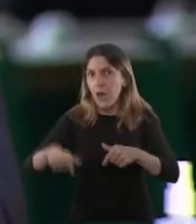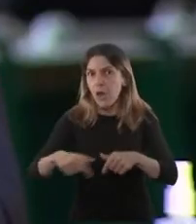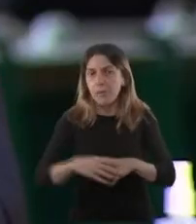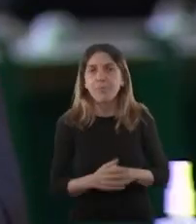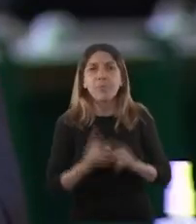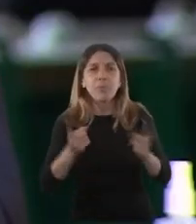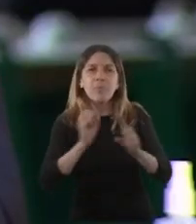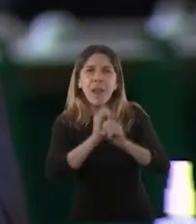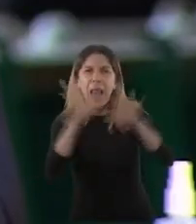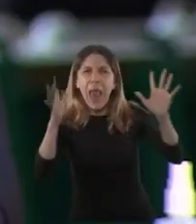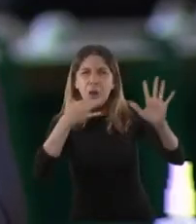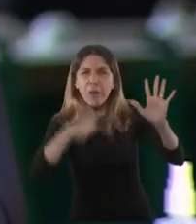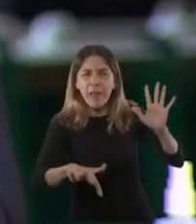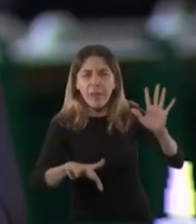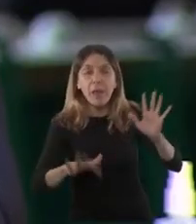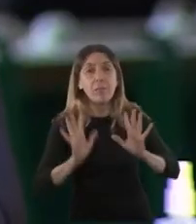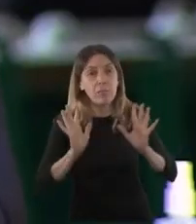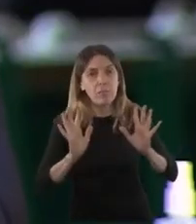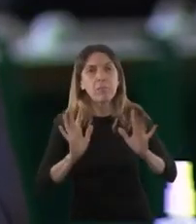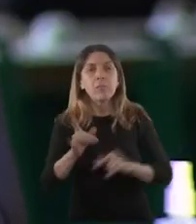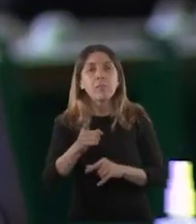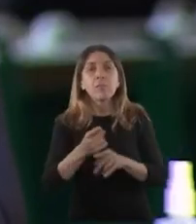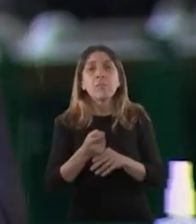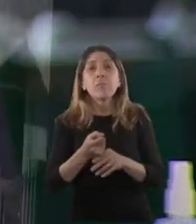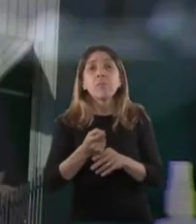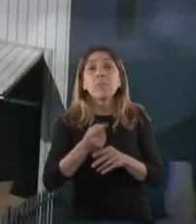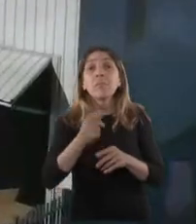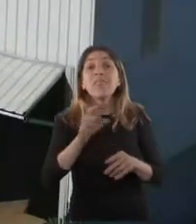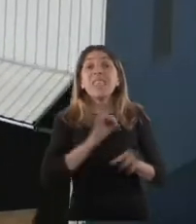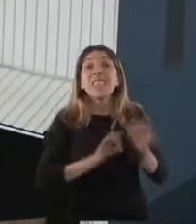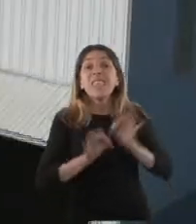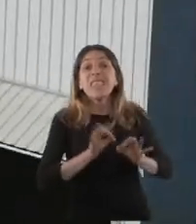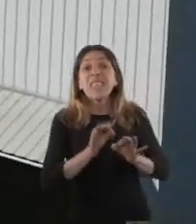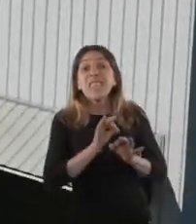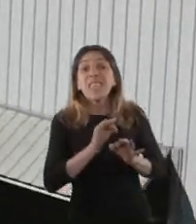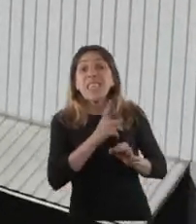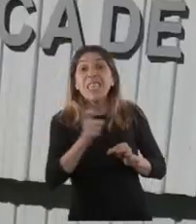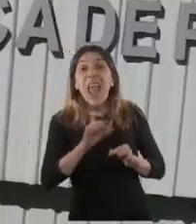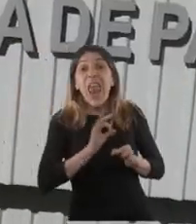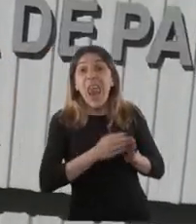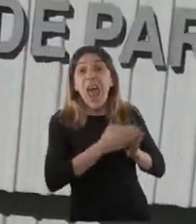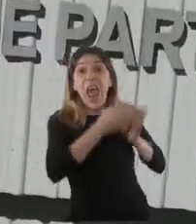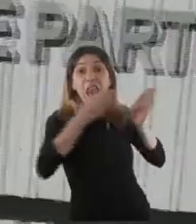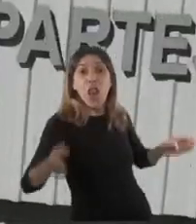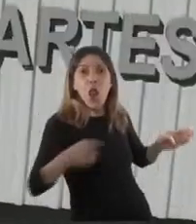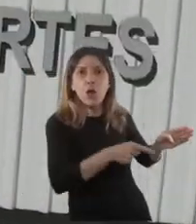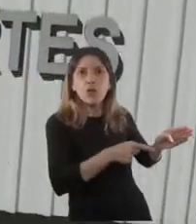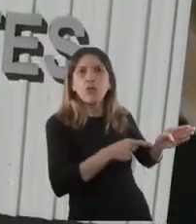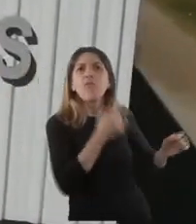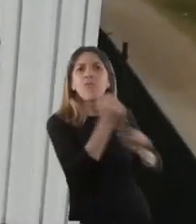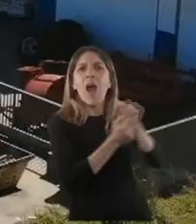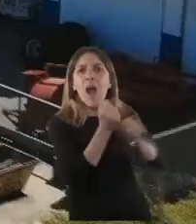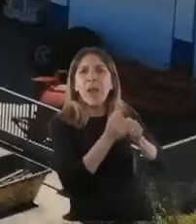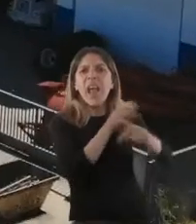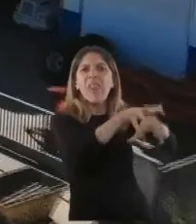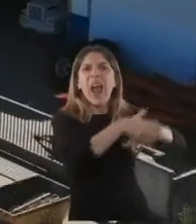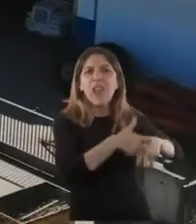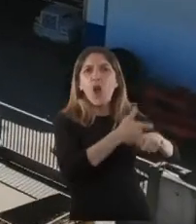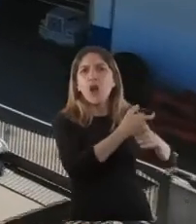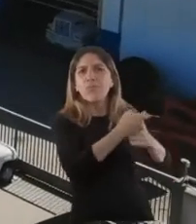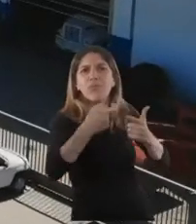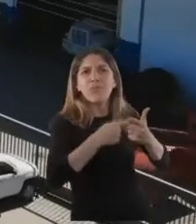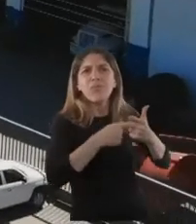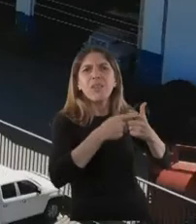Para que quede claro, nunca antes en este siglo XXI se habían producido tantos tractores, sembradoras, cosechadoras,